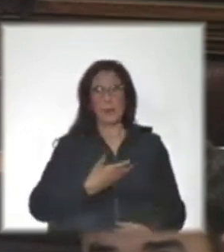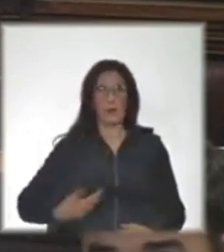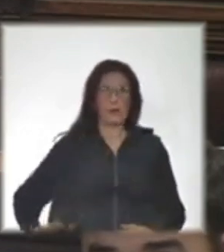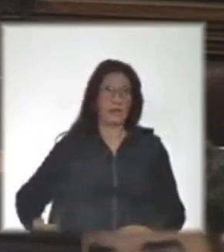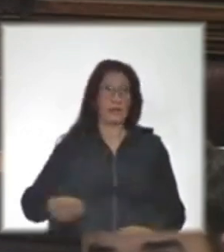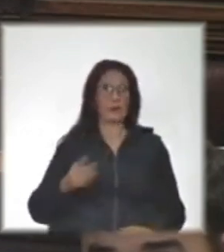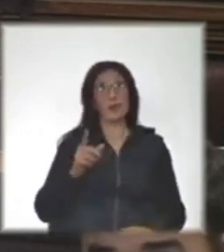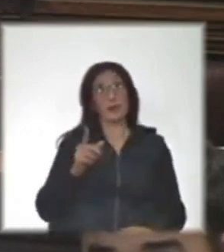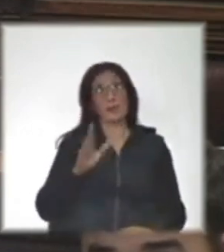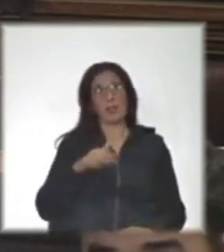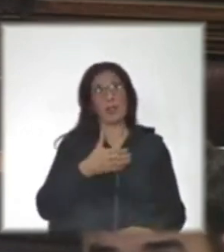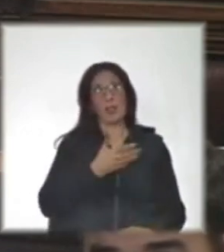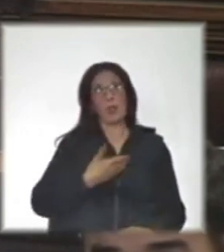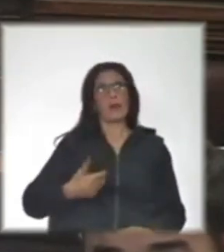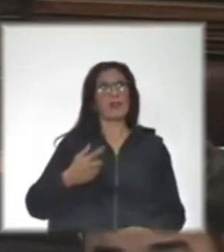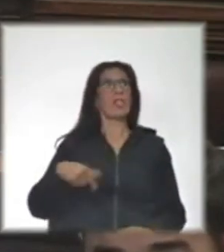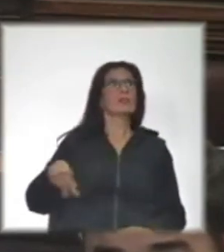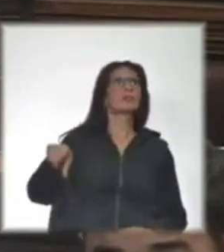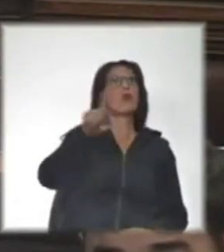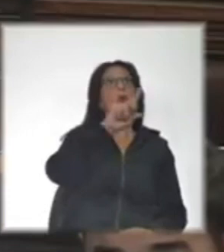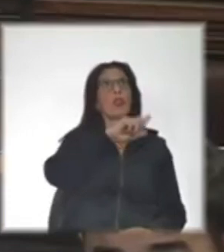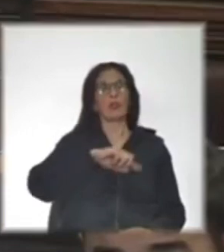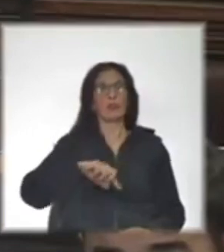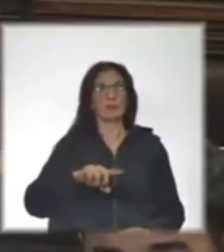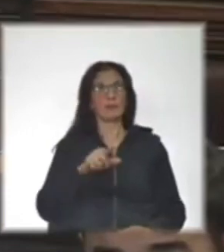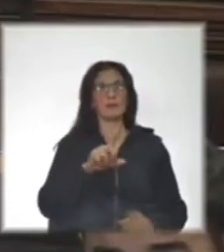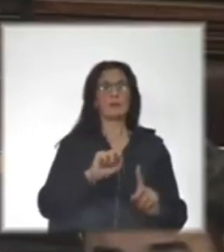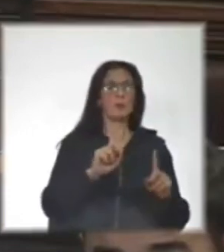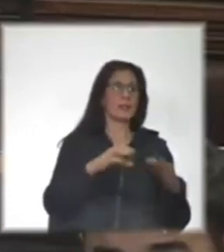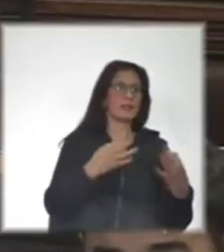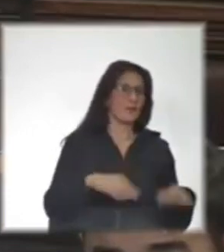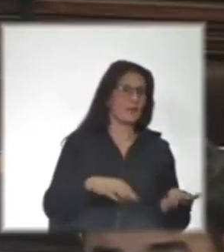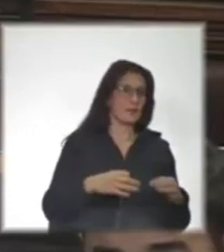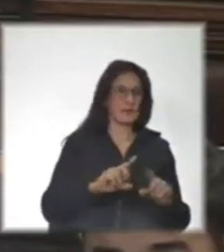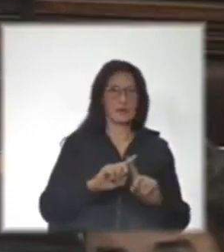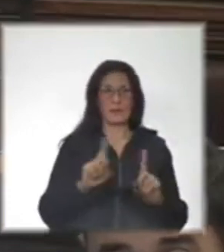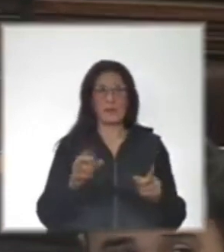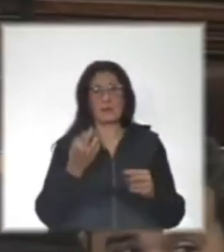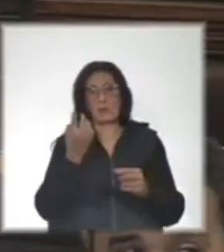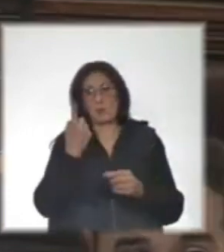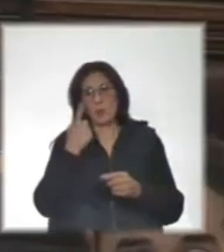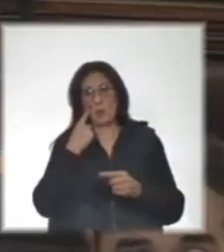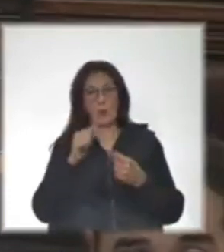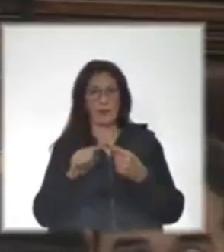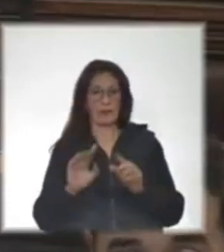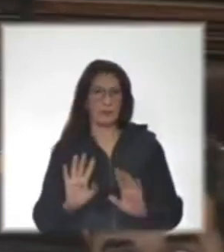medios. Eso no está bien ni está mal, es un hecho objetivo.